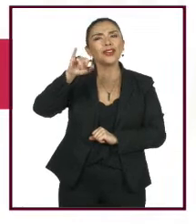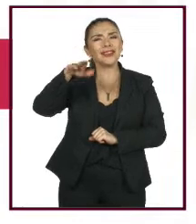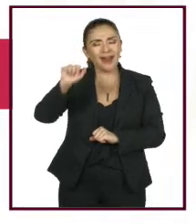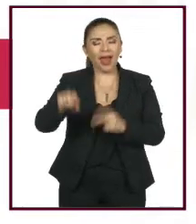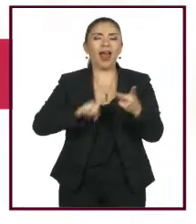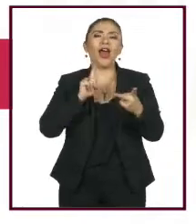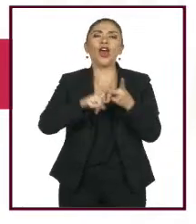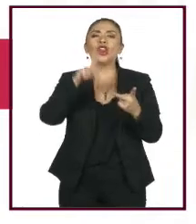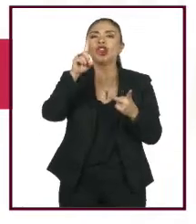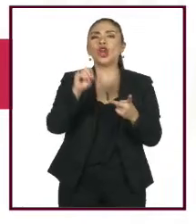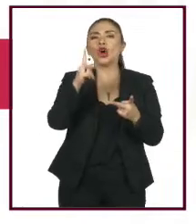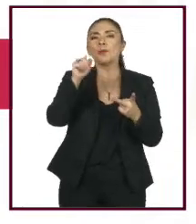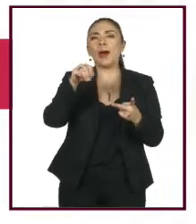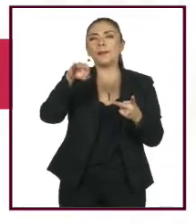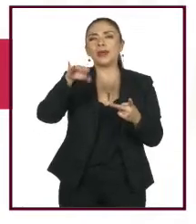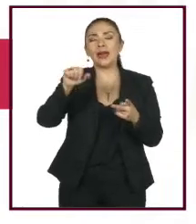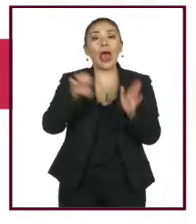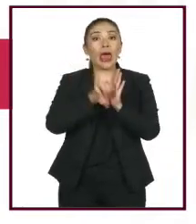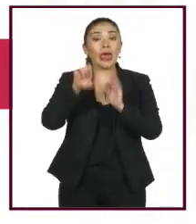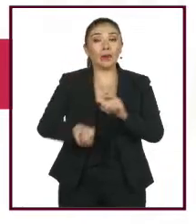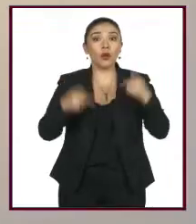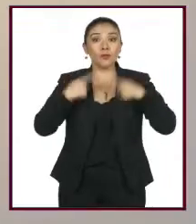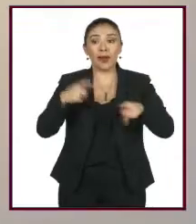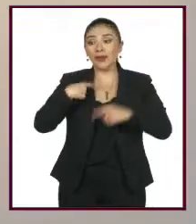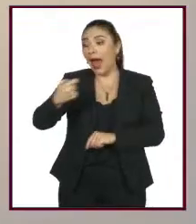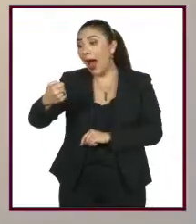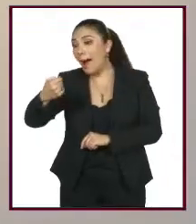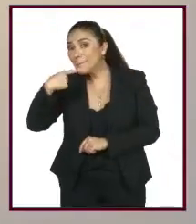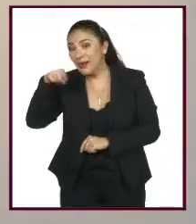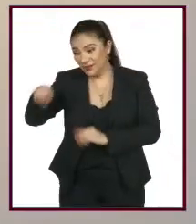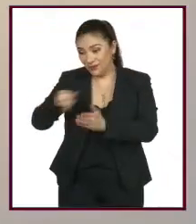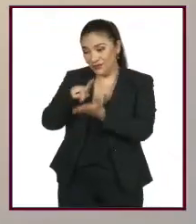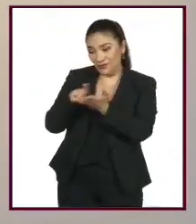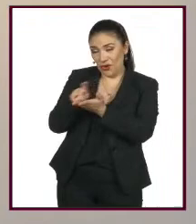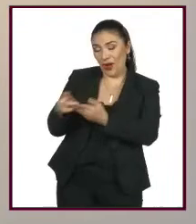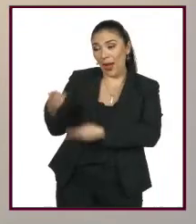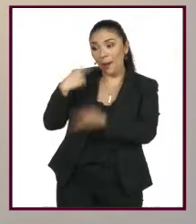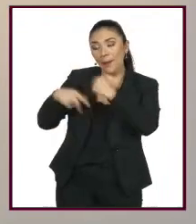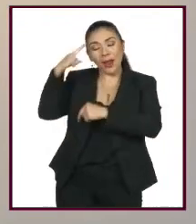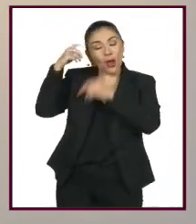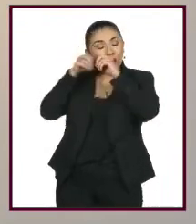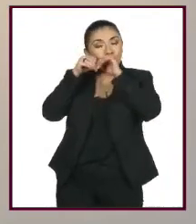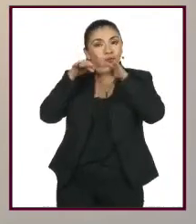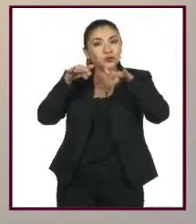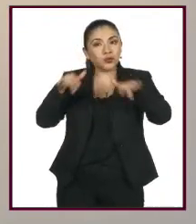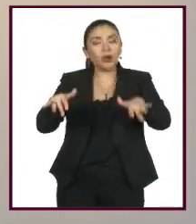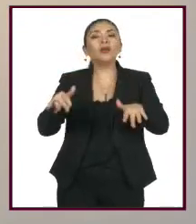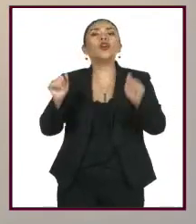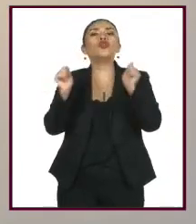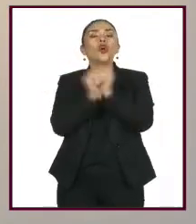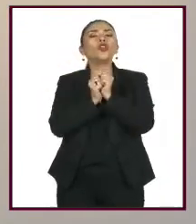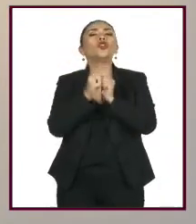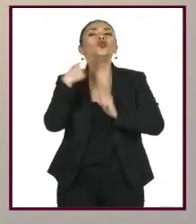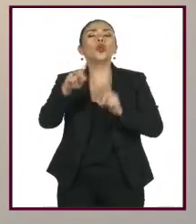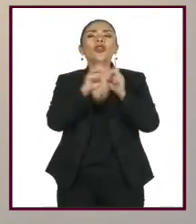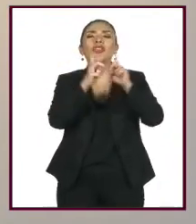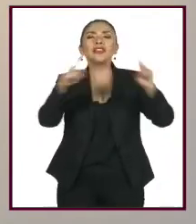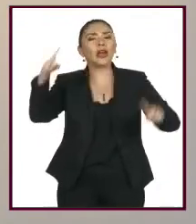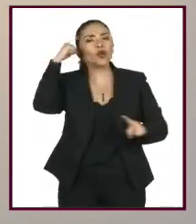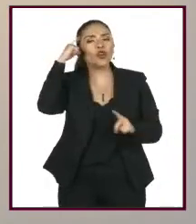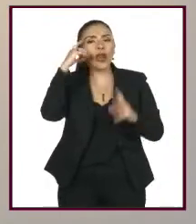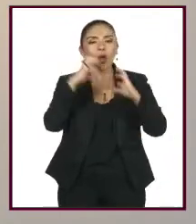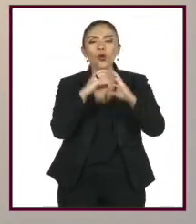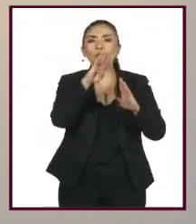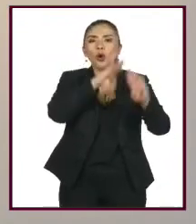es que al consumir esta sustancia hay esta liberación de esta sustancia, y también el desarrollo neurobiológico, ¿no?